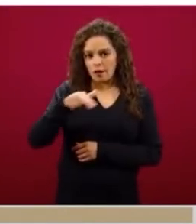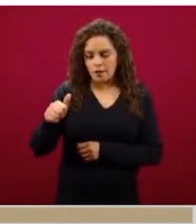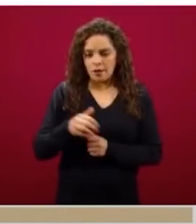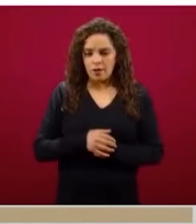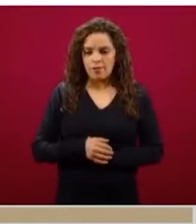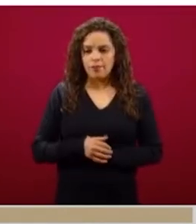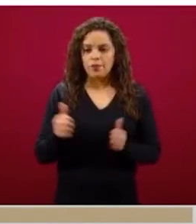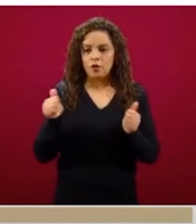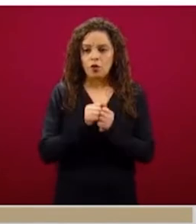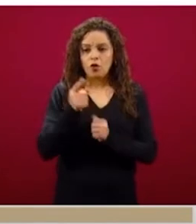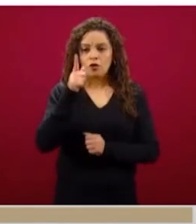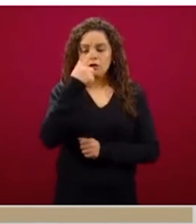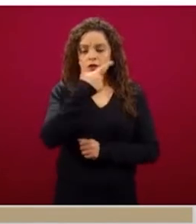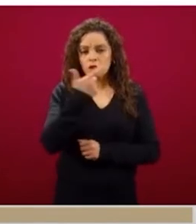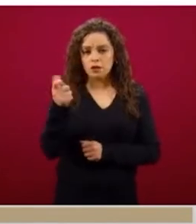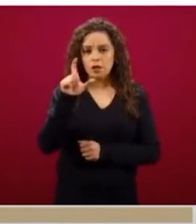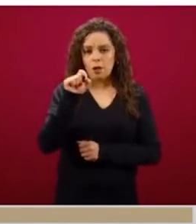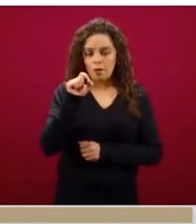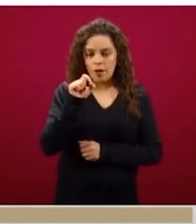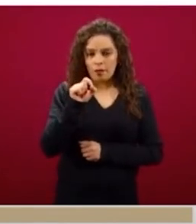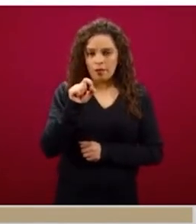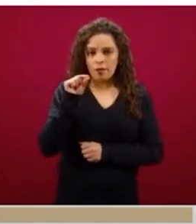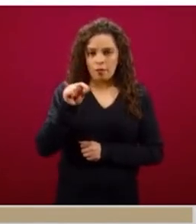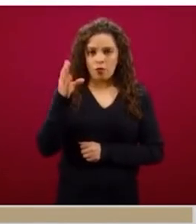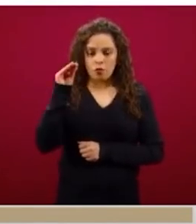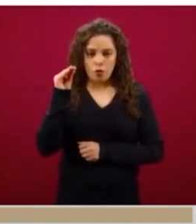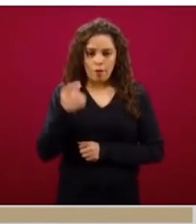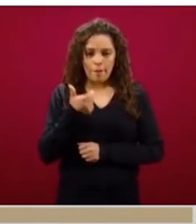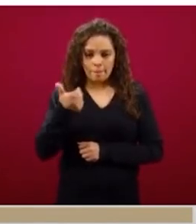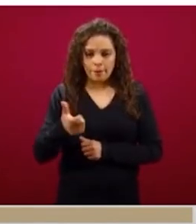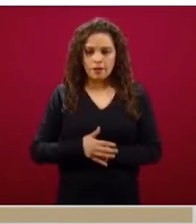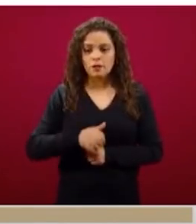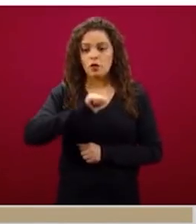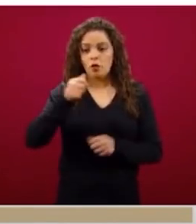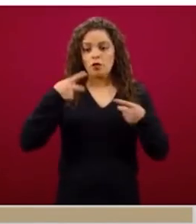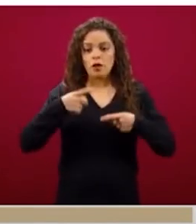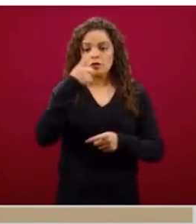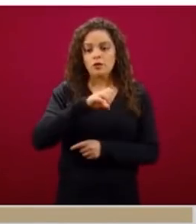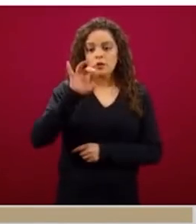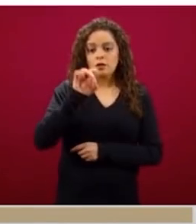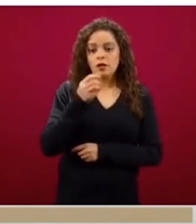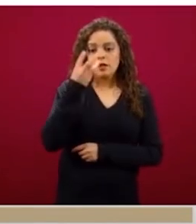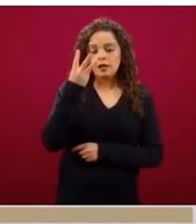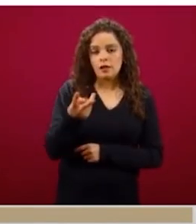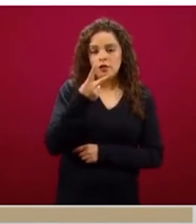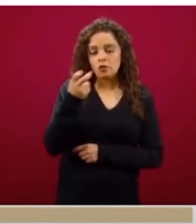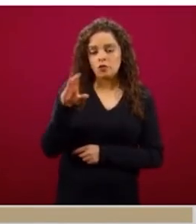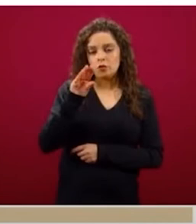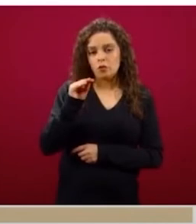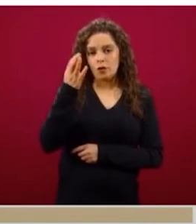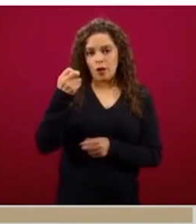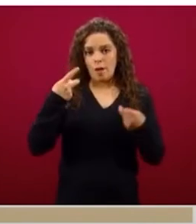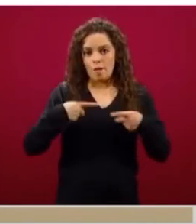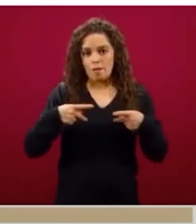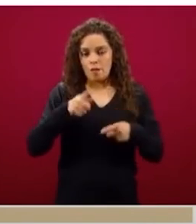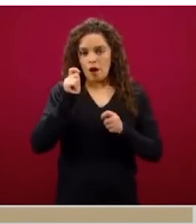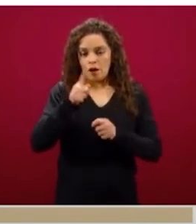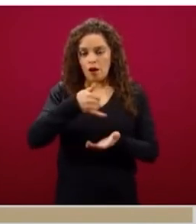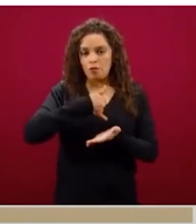y a 133 mil 299 productores de café con un monto de